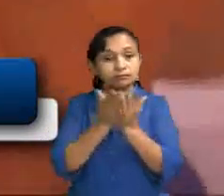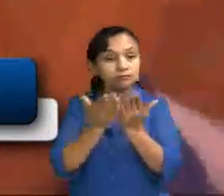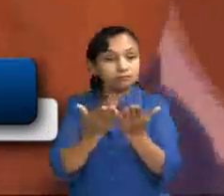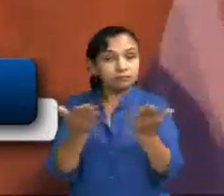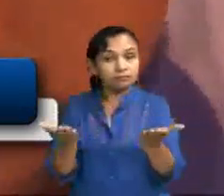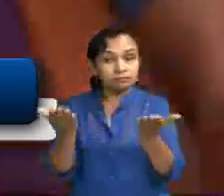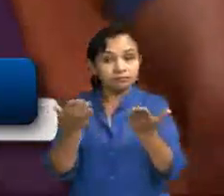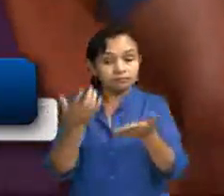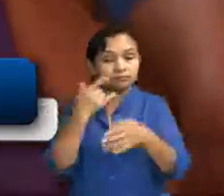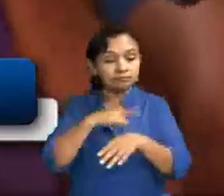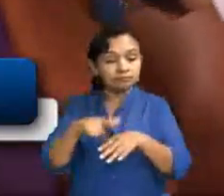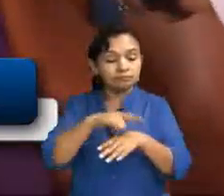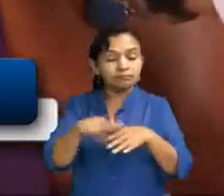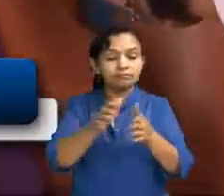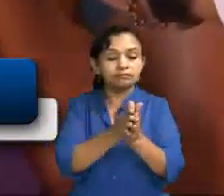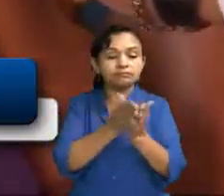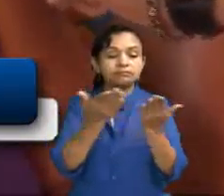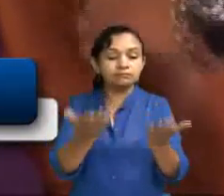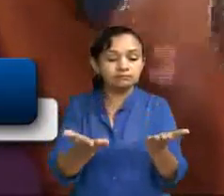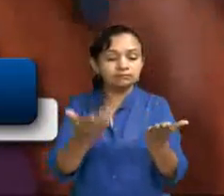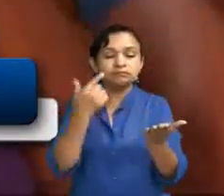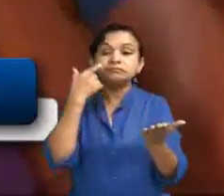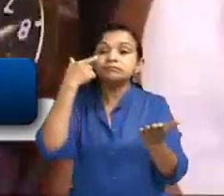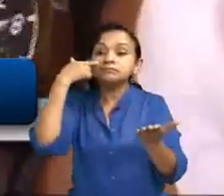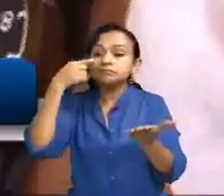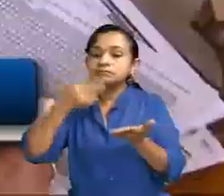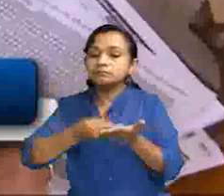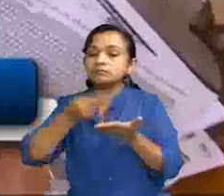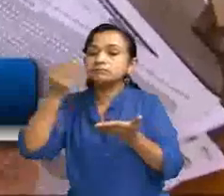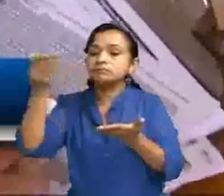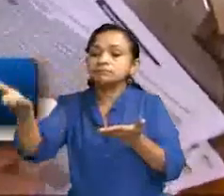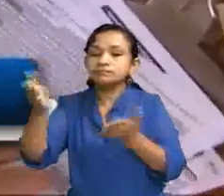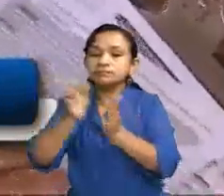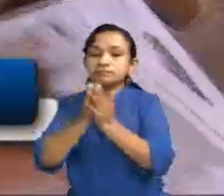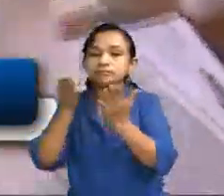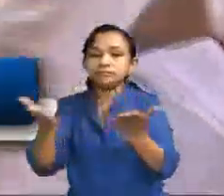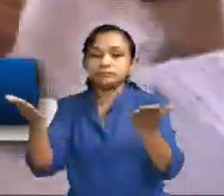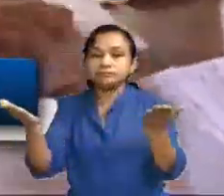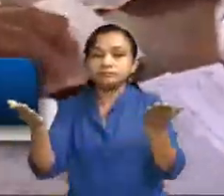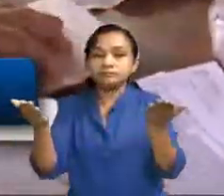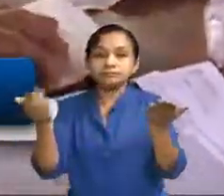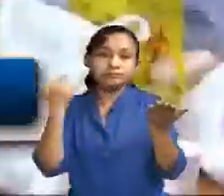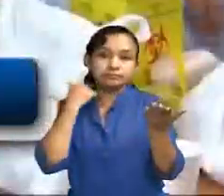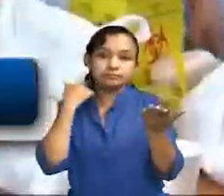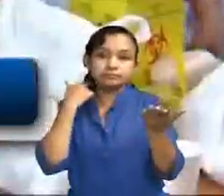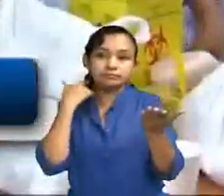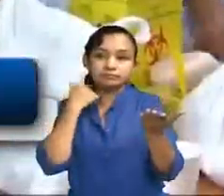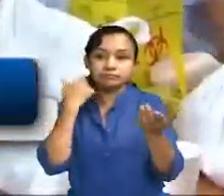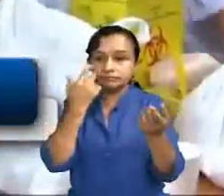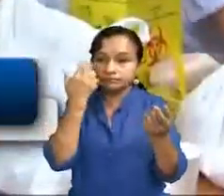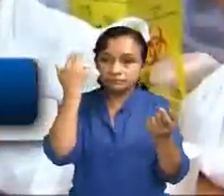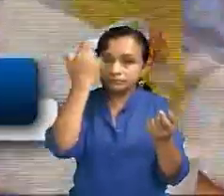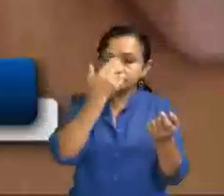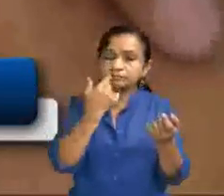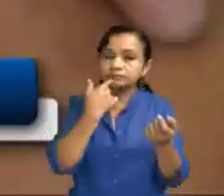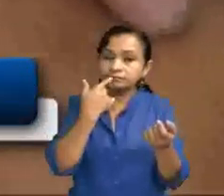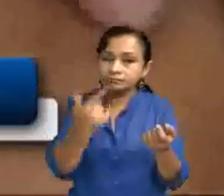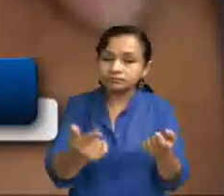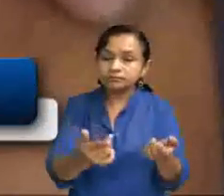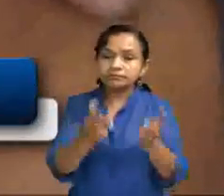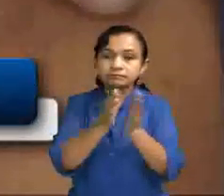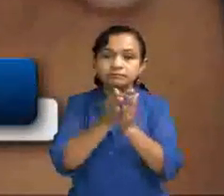lo buscamos en el libro. Y conforme a eso, nosotros entregamos la tarjeta. Pero sí, siempre le hacemos hincapié que la tarjeta